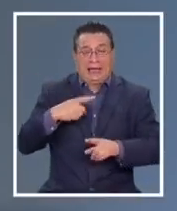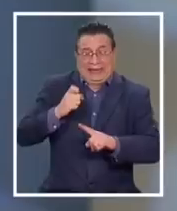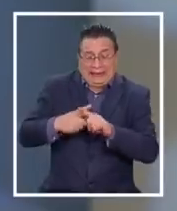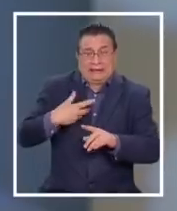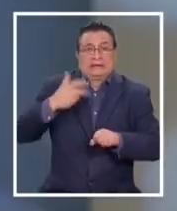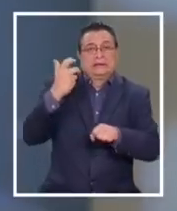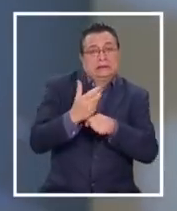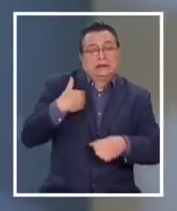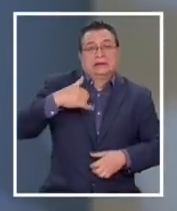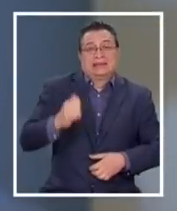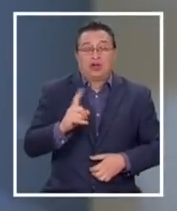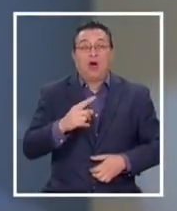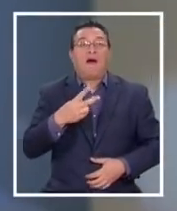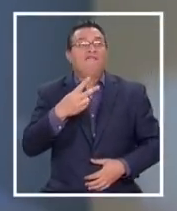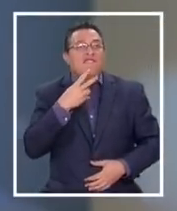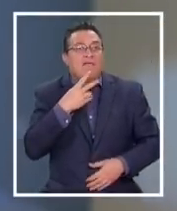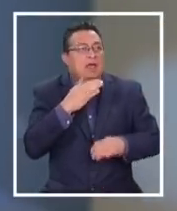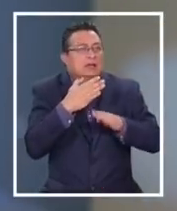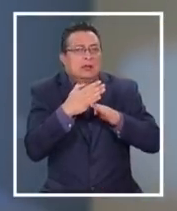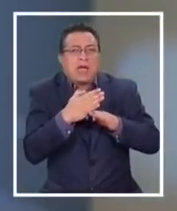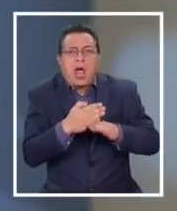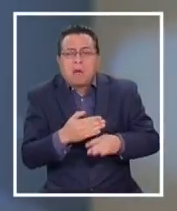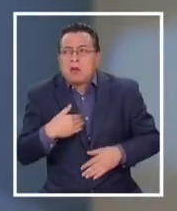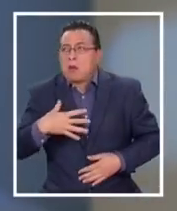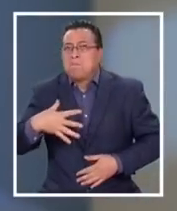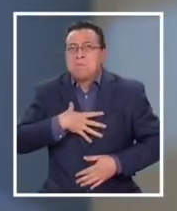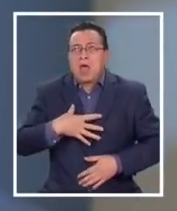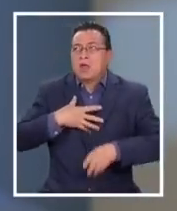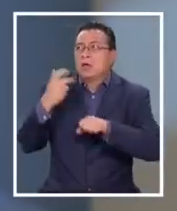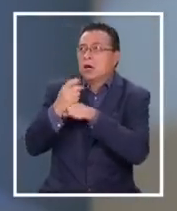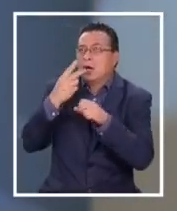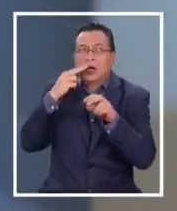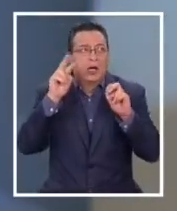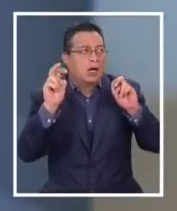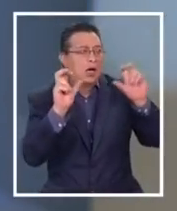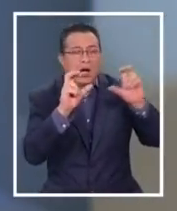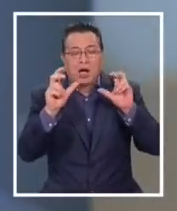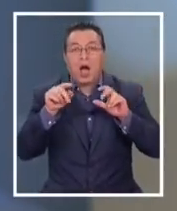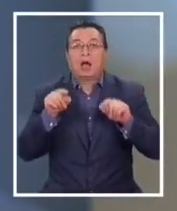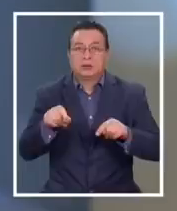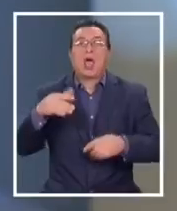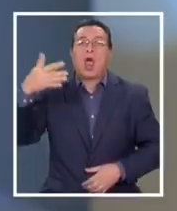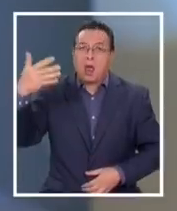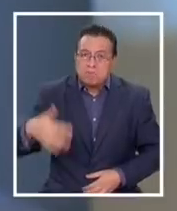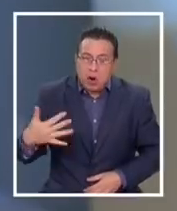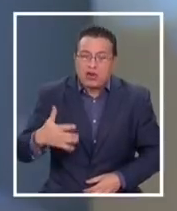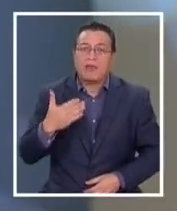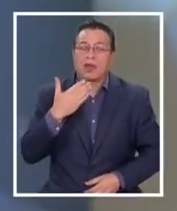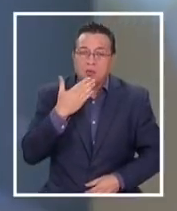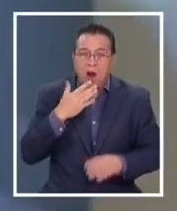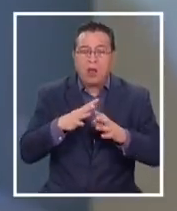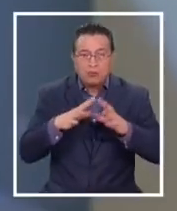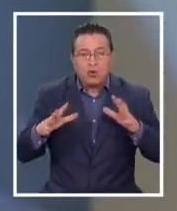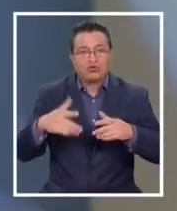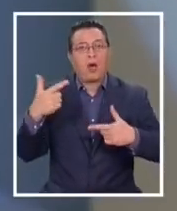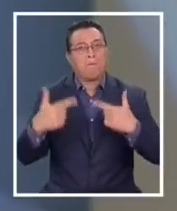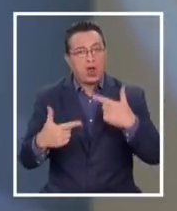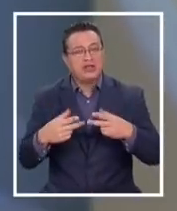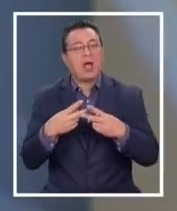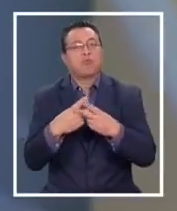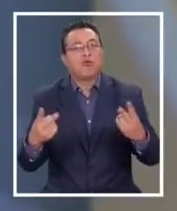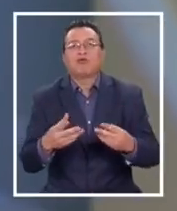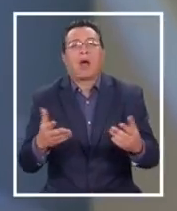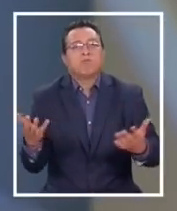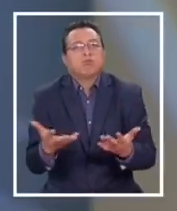delito. Pero el vivir con miedo a ser víctima de un delito es igual de importante para efectos de la política pública. ¿Por